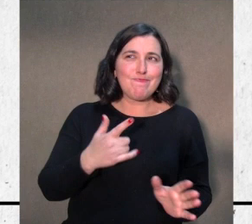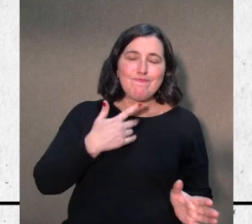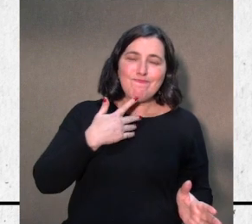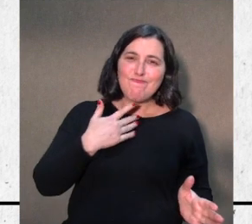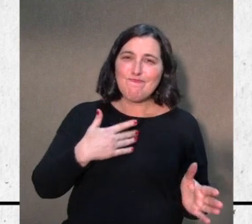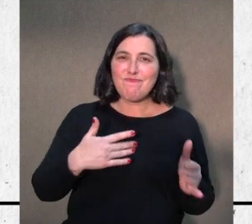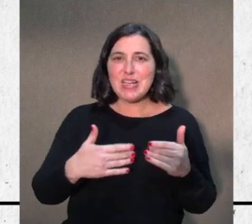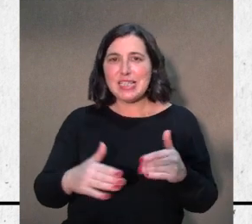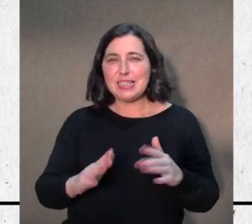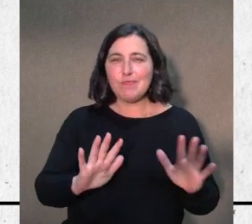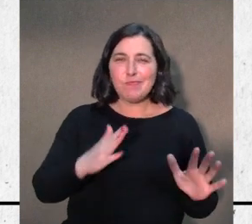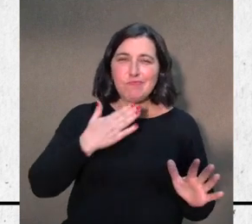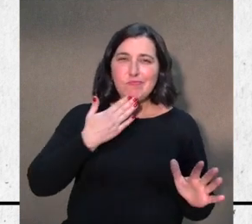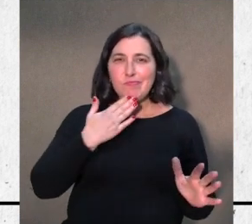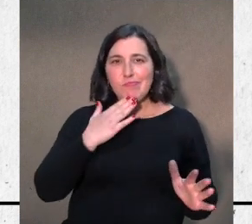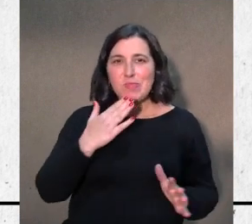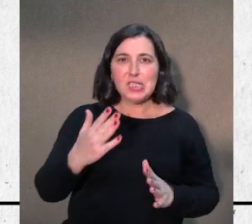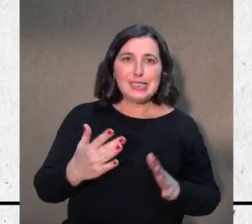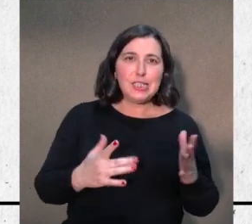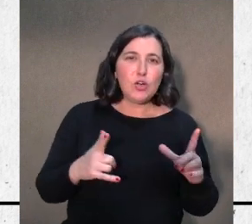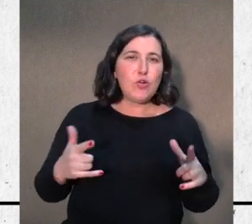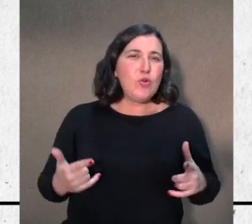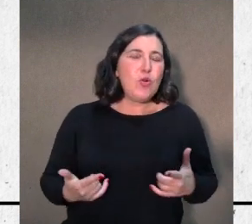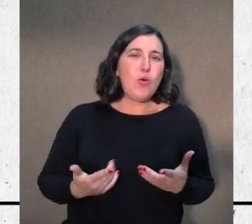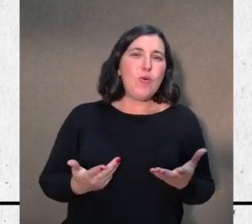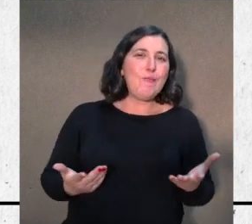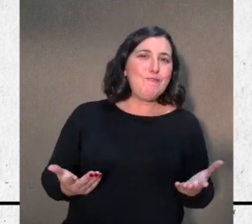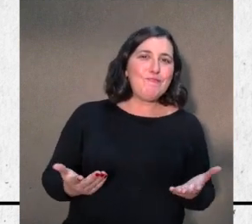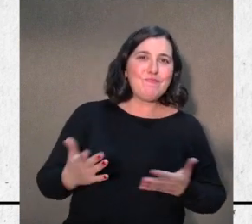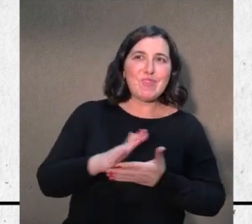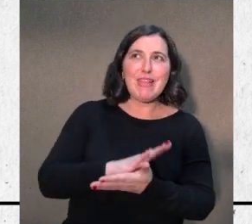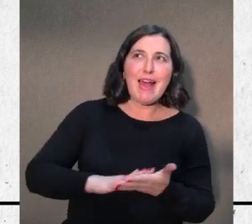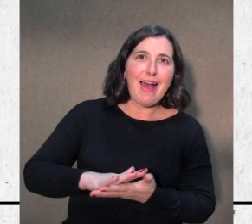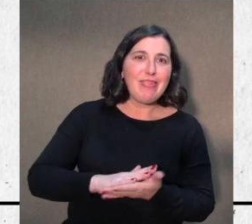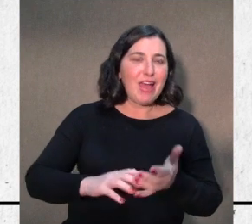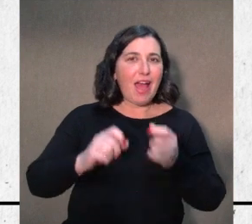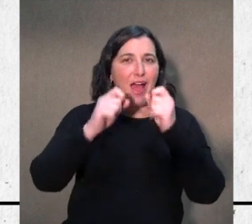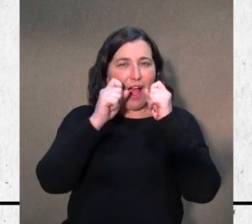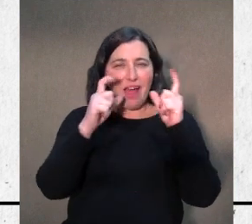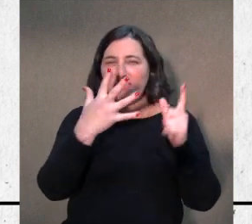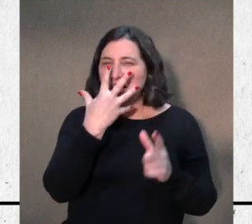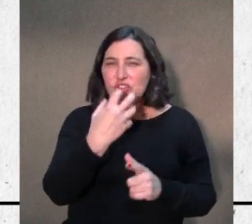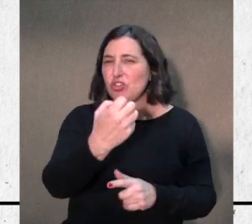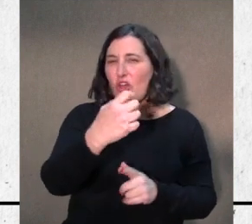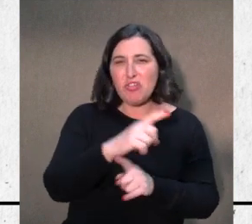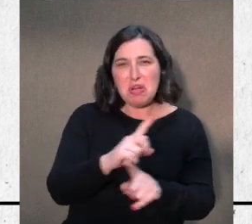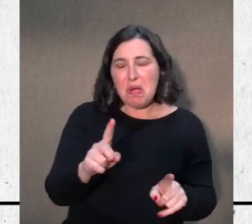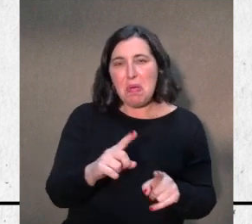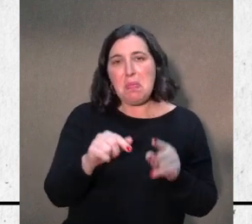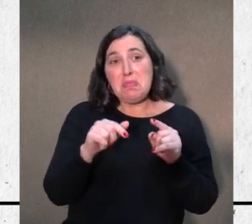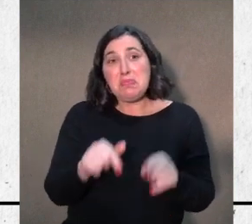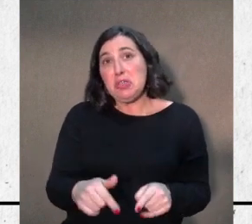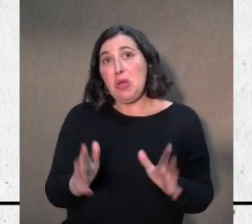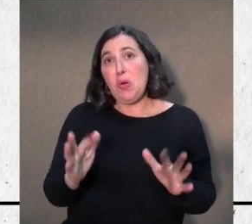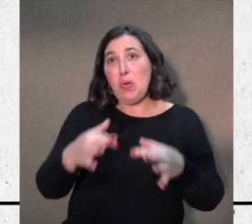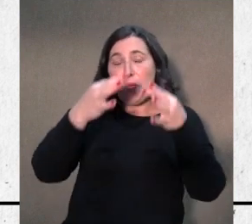me llamara mucho la atención, simplemente lo hice por una cuestión de que llegó a mi escuela. Y lo mismo, mis amigos, mis pares,